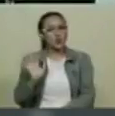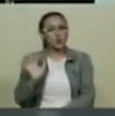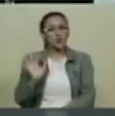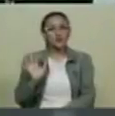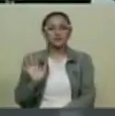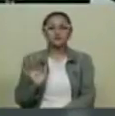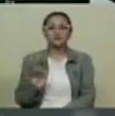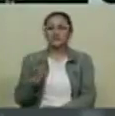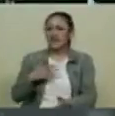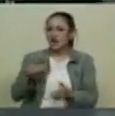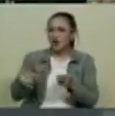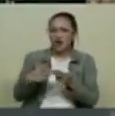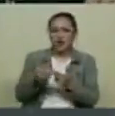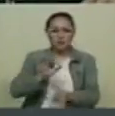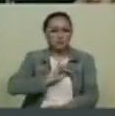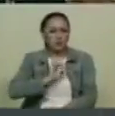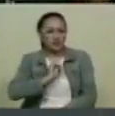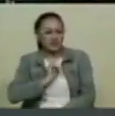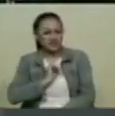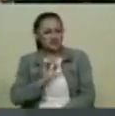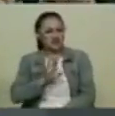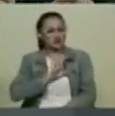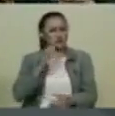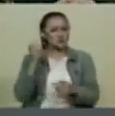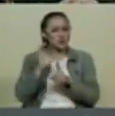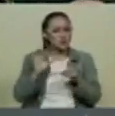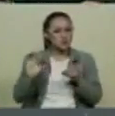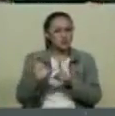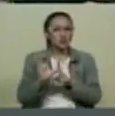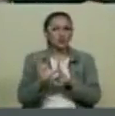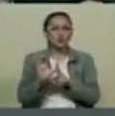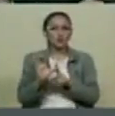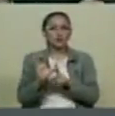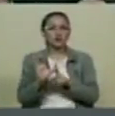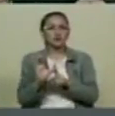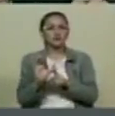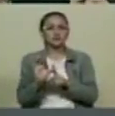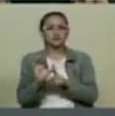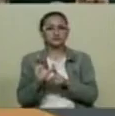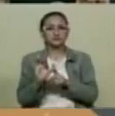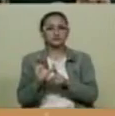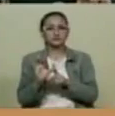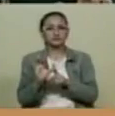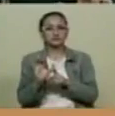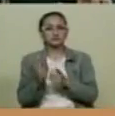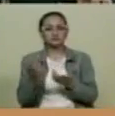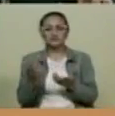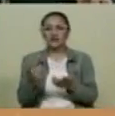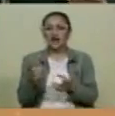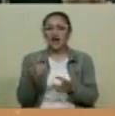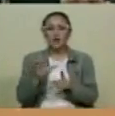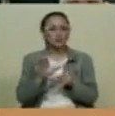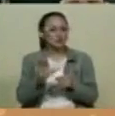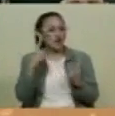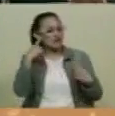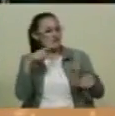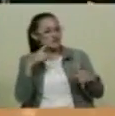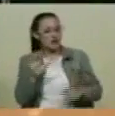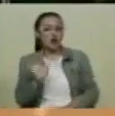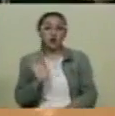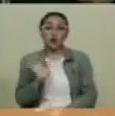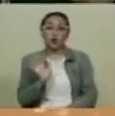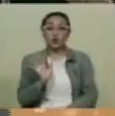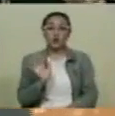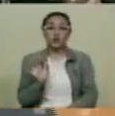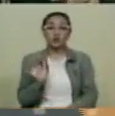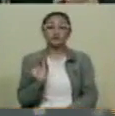manifestaciones autóctonas propias de nuestras tradiciones para subsumirnos en un mundo en el que la cultura sea una mercancía. No, frente